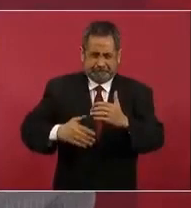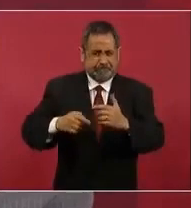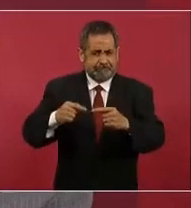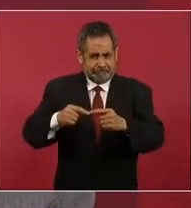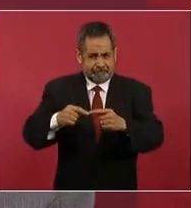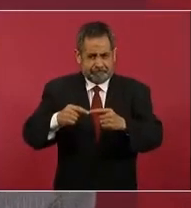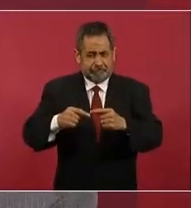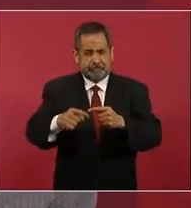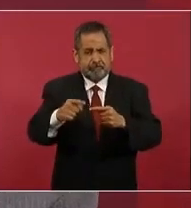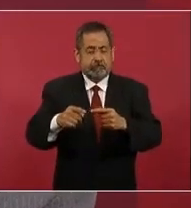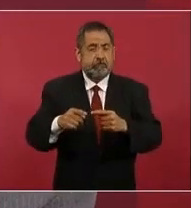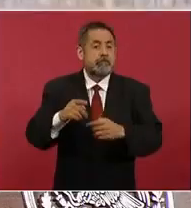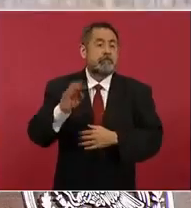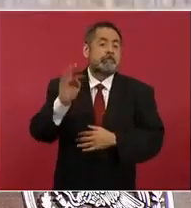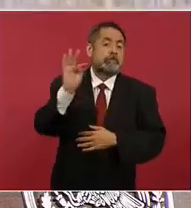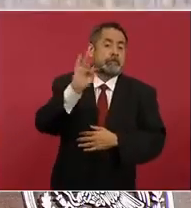y